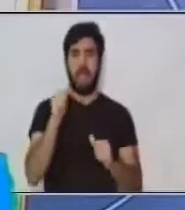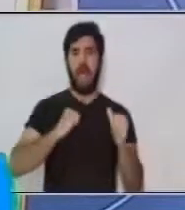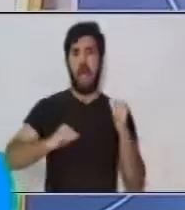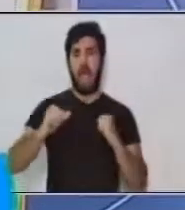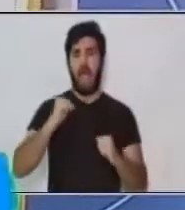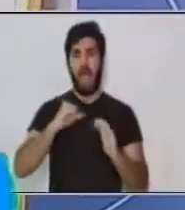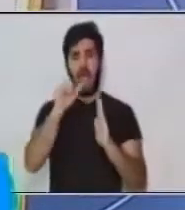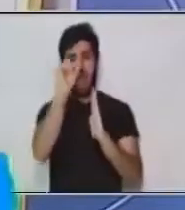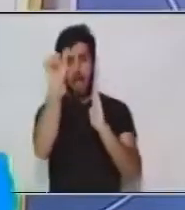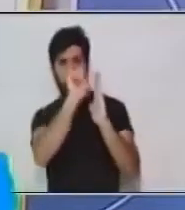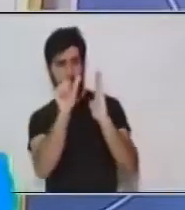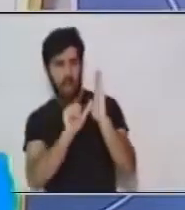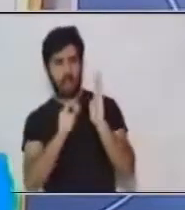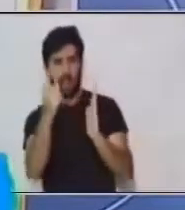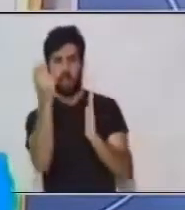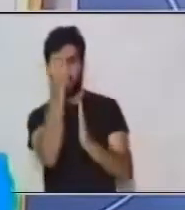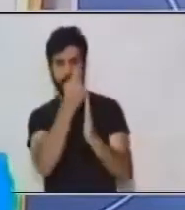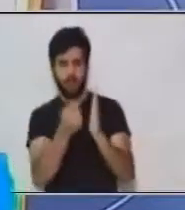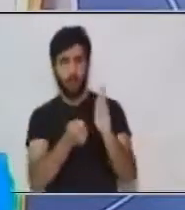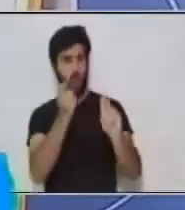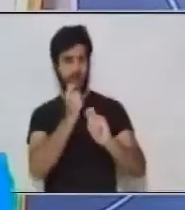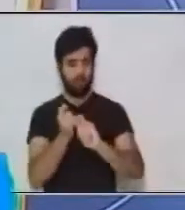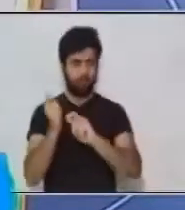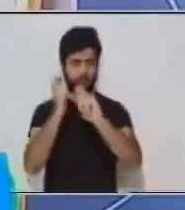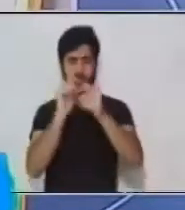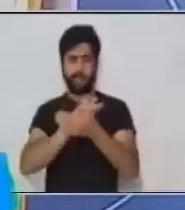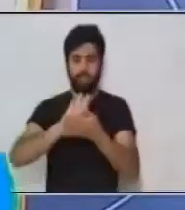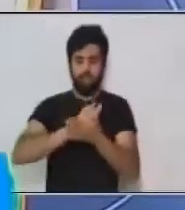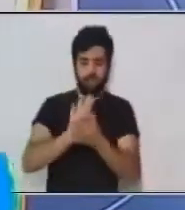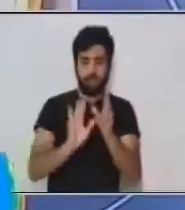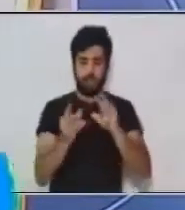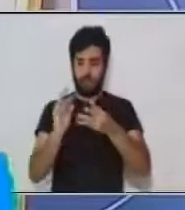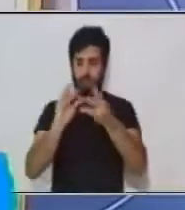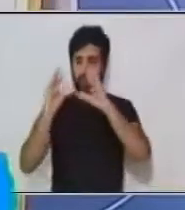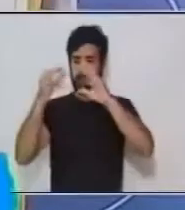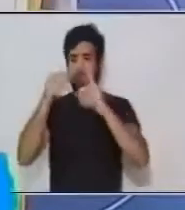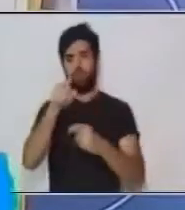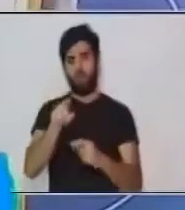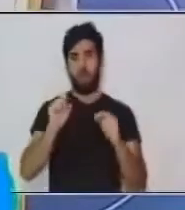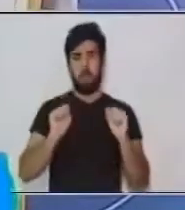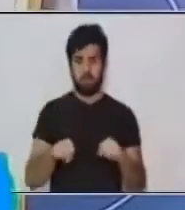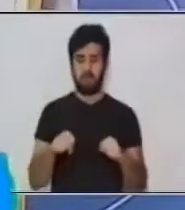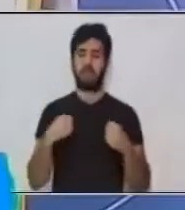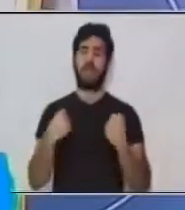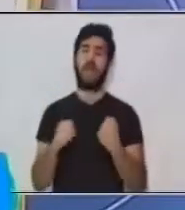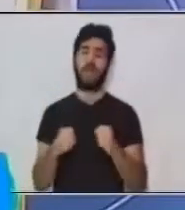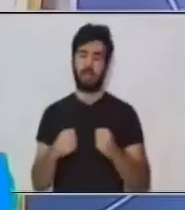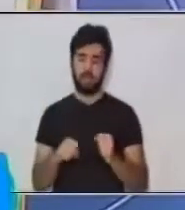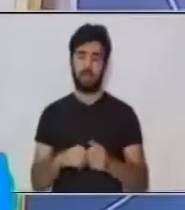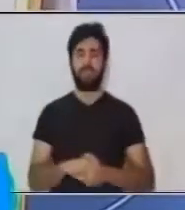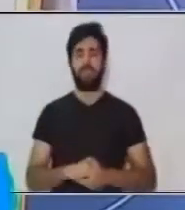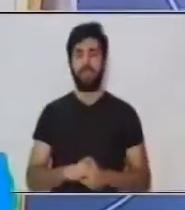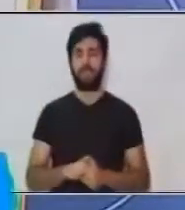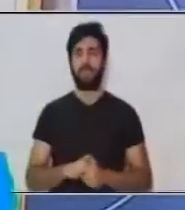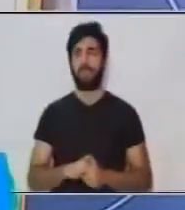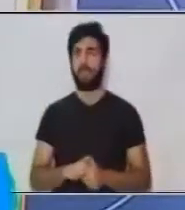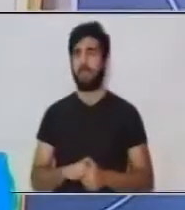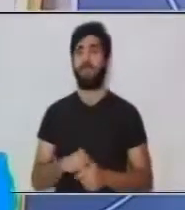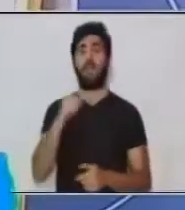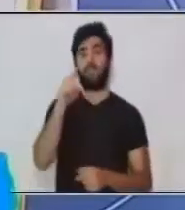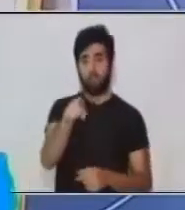obras geométricas, todas las figuras geométricas y haces una obra de arte, ¿verdad?, a